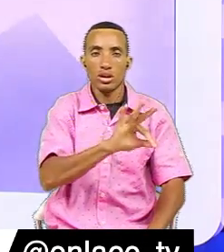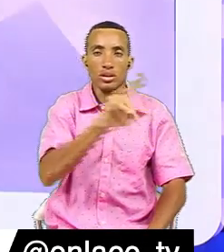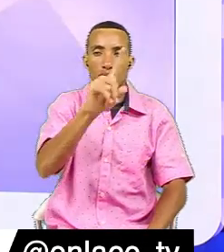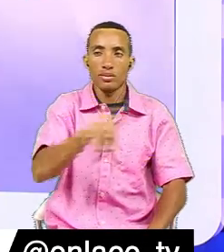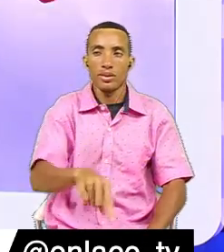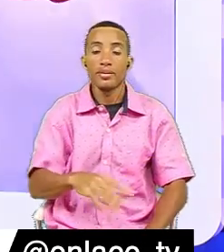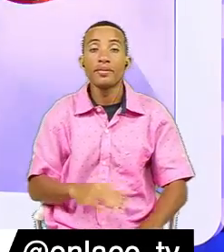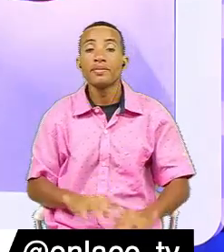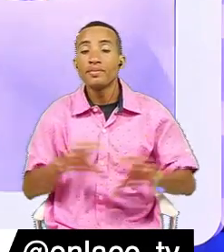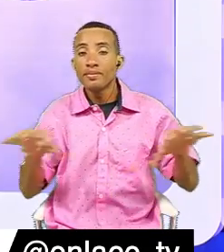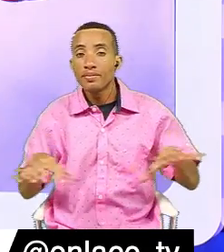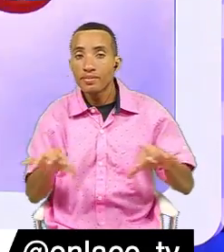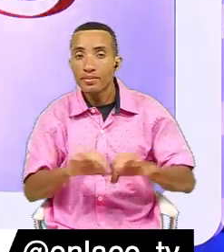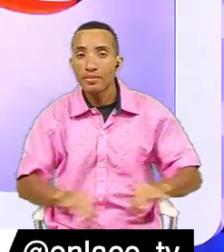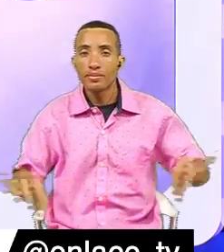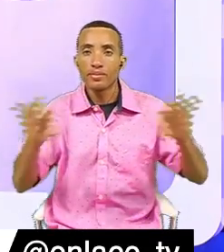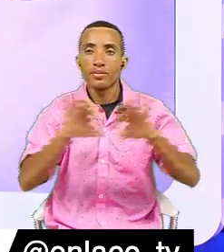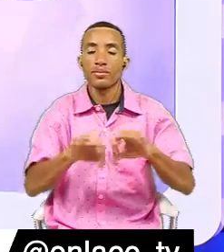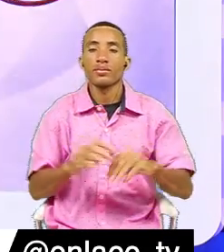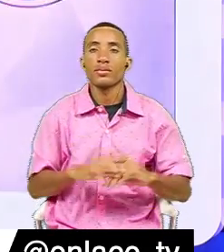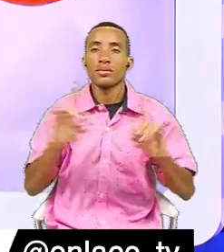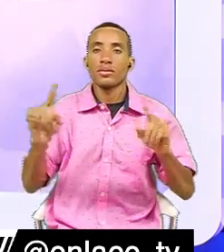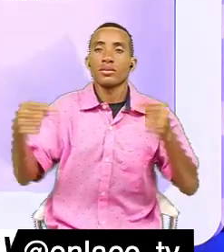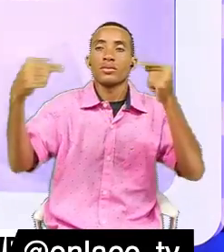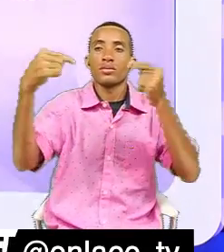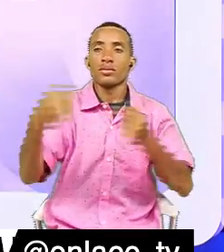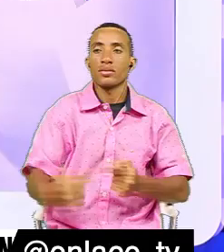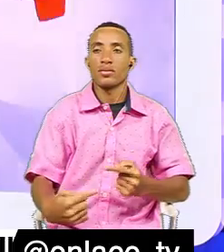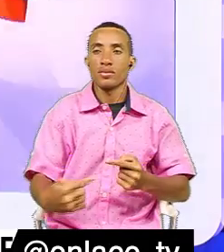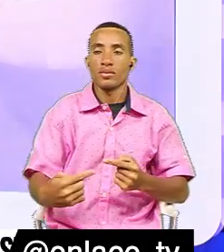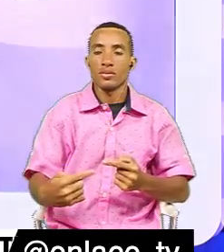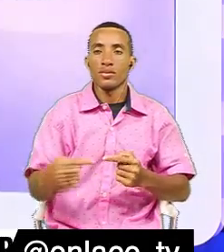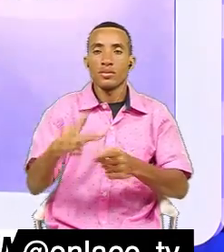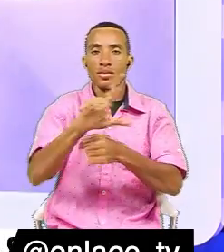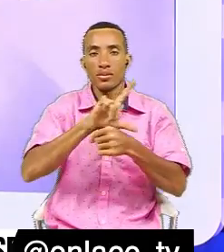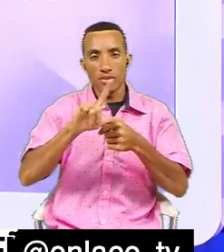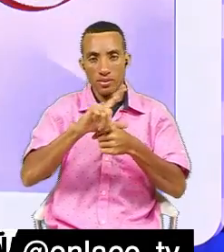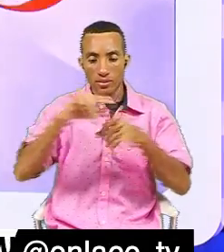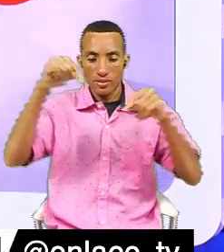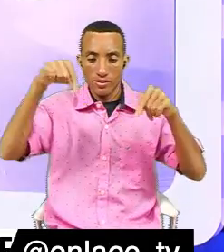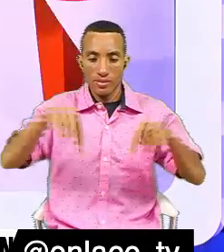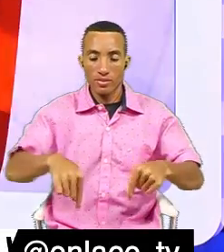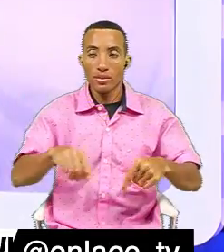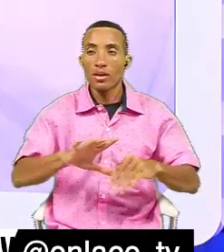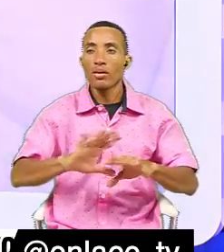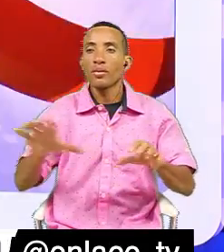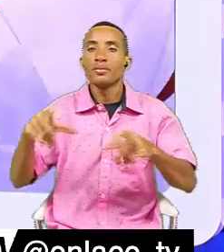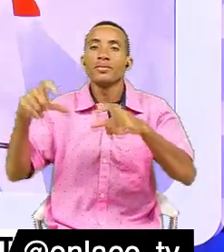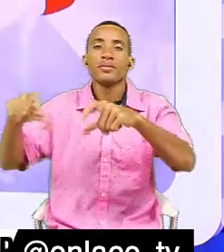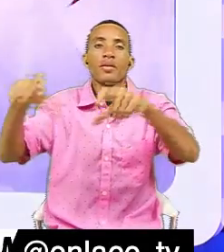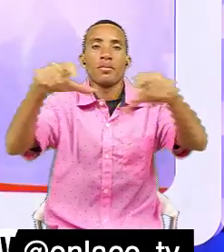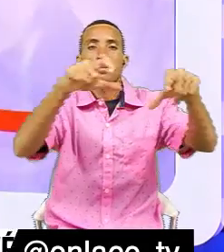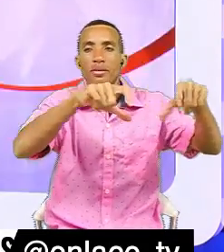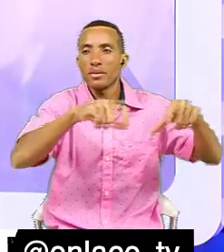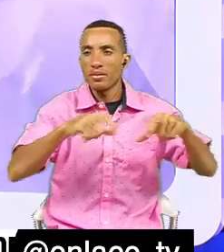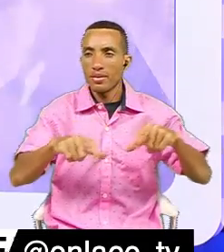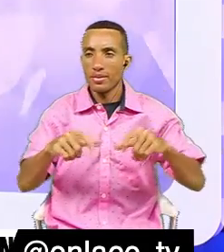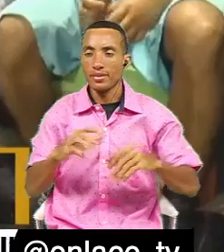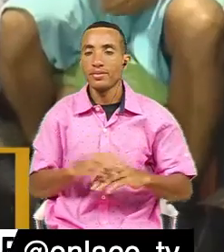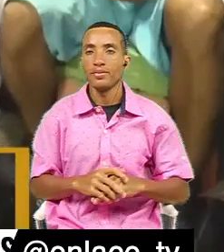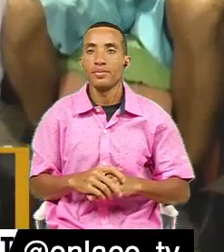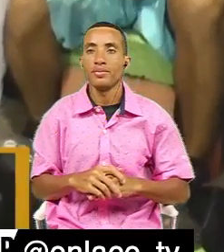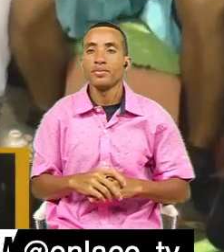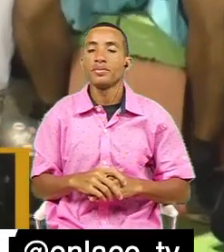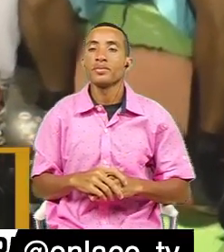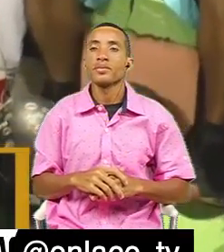eventos importantes. Uno de ellos, el campeonato municipal, que rota varias polideportivas de estos sectores del puerto petrolero. Día